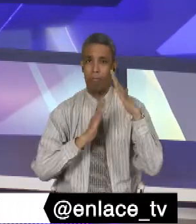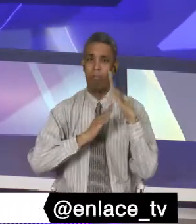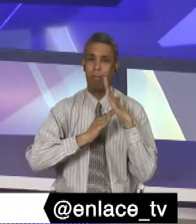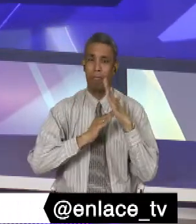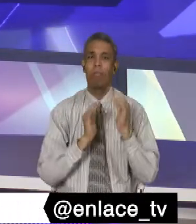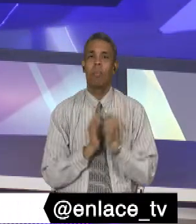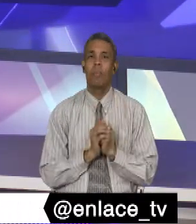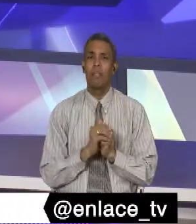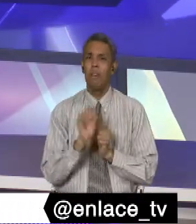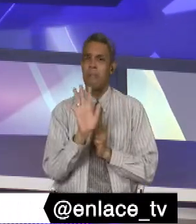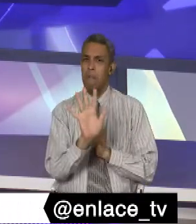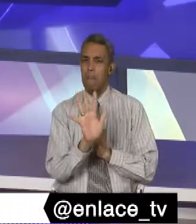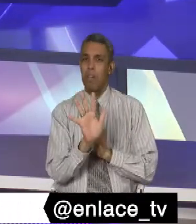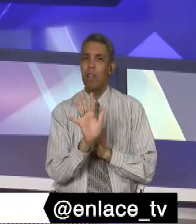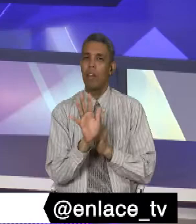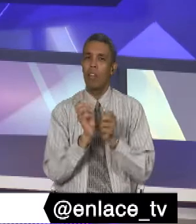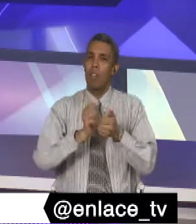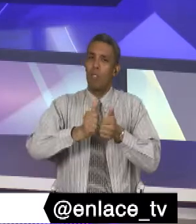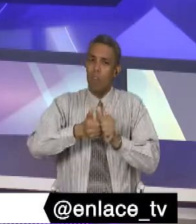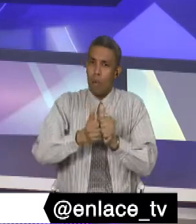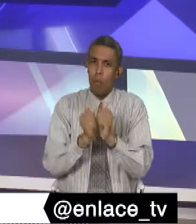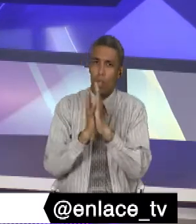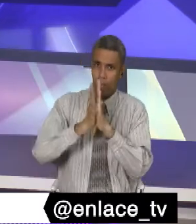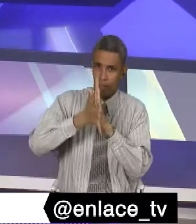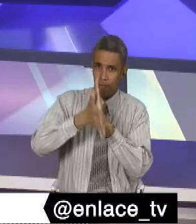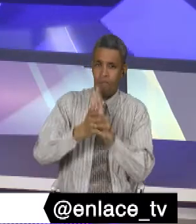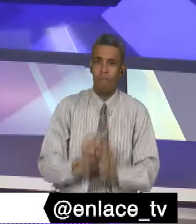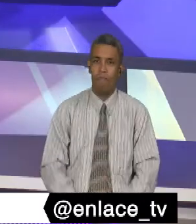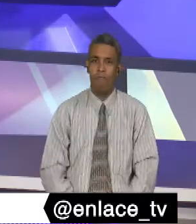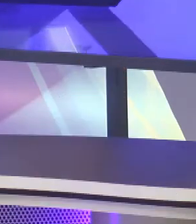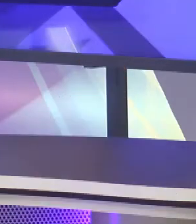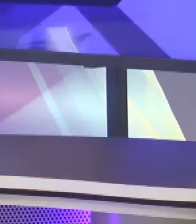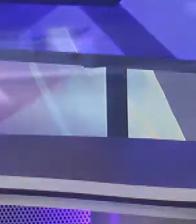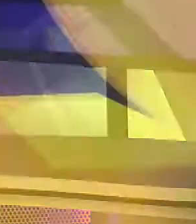noticias al volver esperen información deportiva